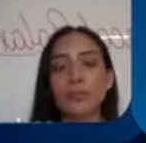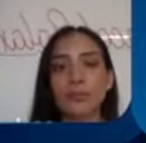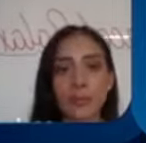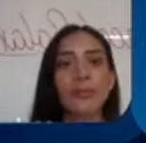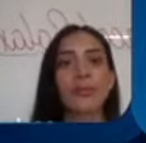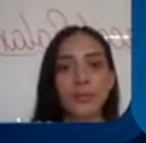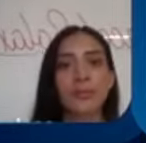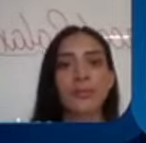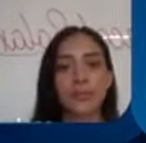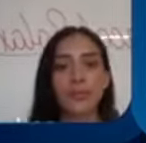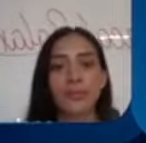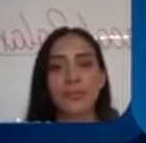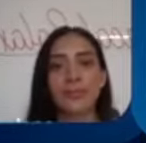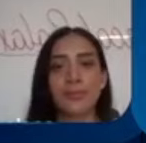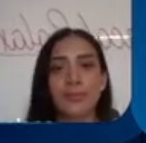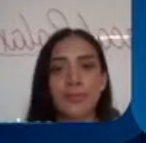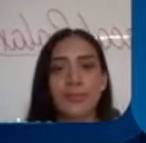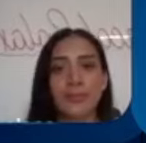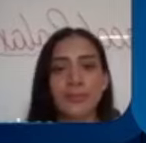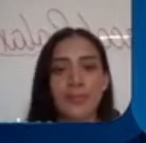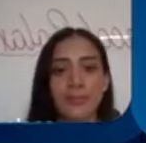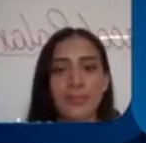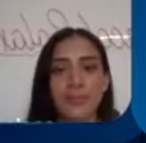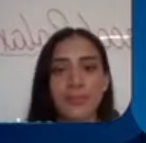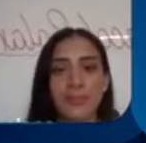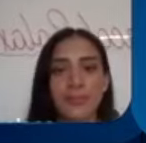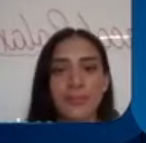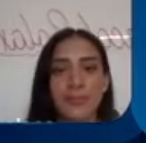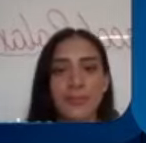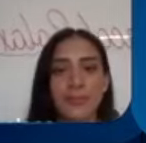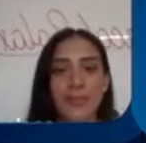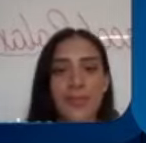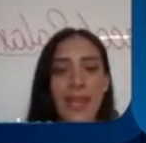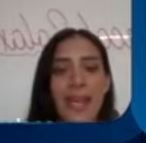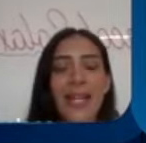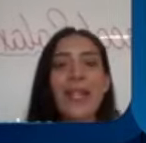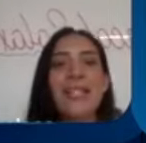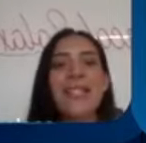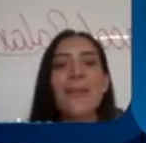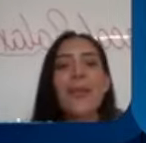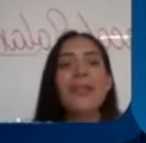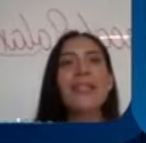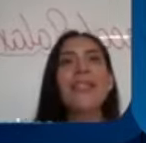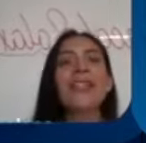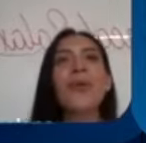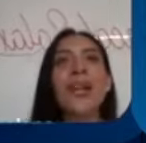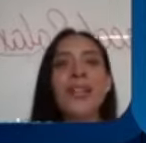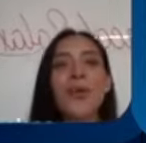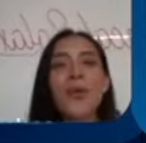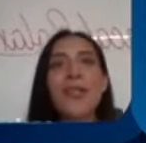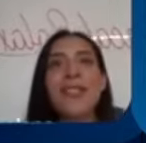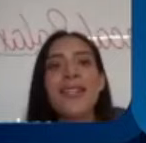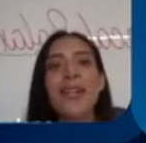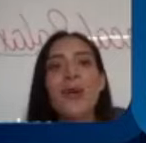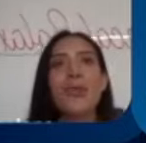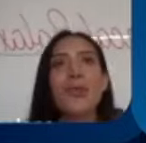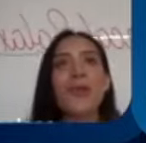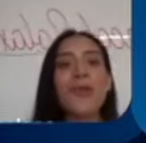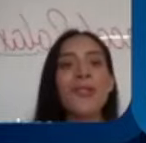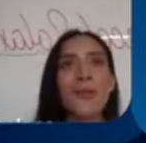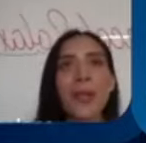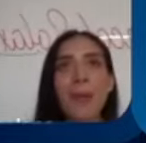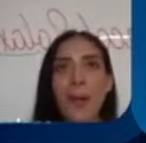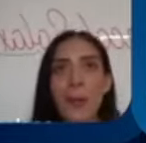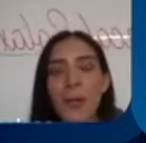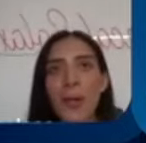gente y, pues, por supuesto, un honor sería que tus seguidores, pues, también fueran ahí a apoyarnos. Claro que sí, amigo, así que recuerda, no olvides seguir a nuestro